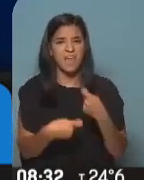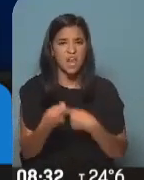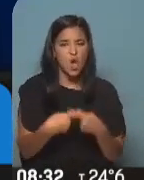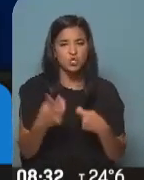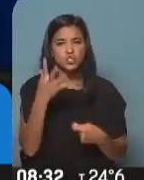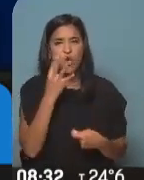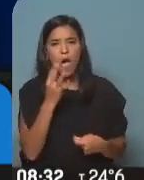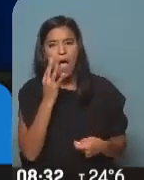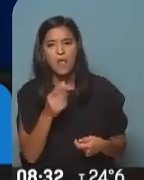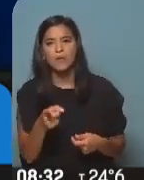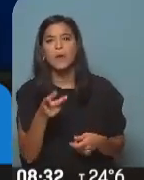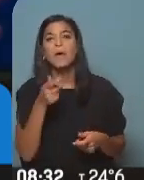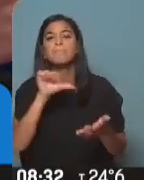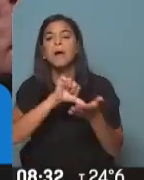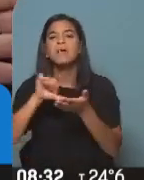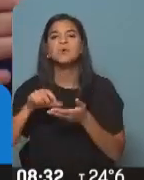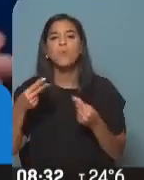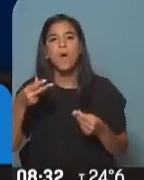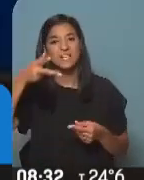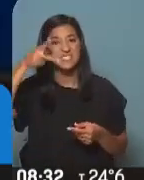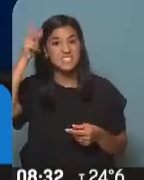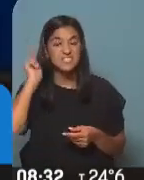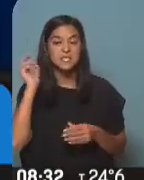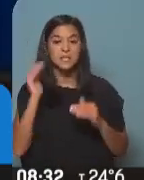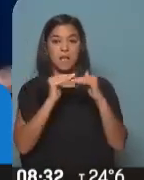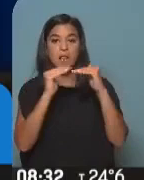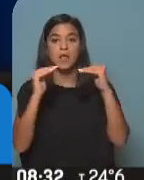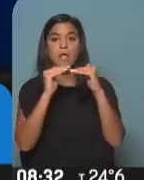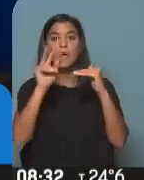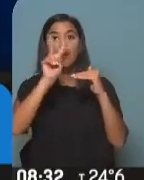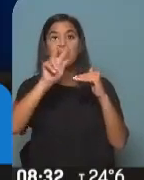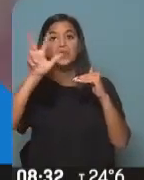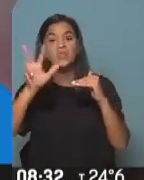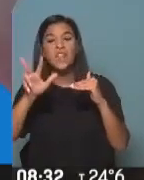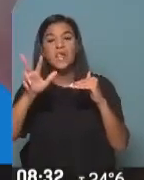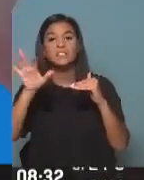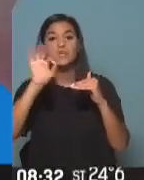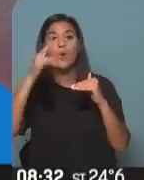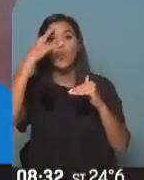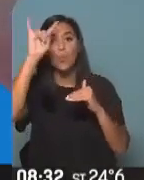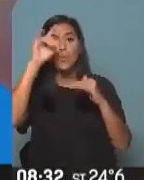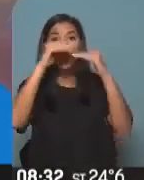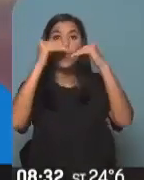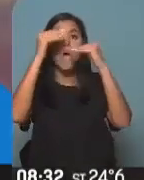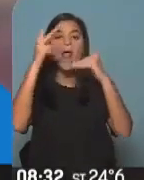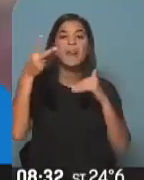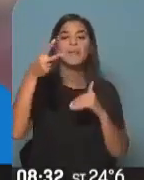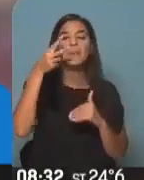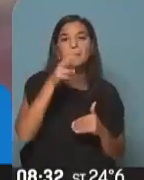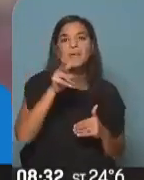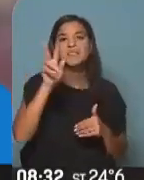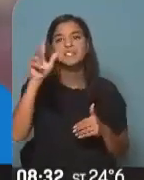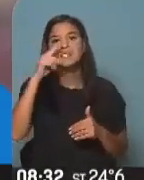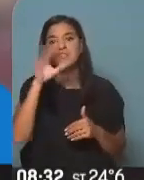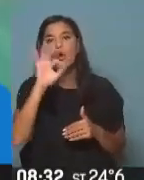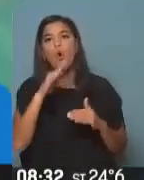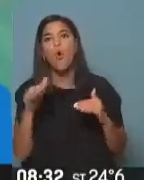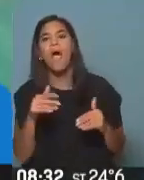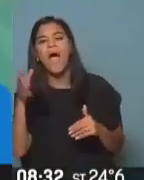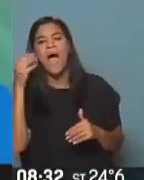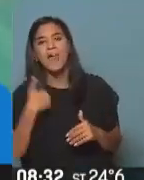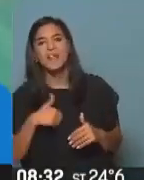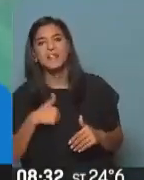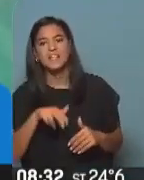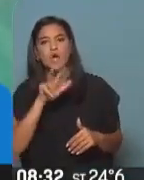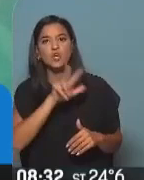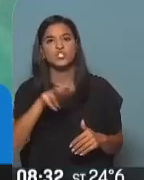ver, ¿a qué países voy? Voy a Chile, que está en el puesto número 23, a Uruguay, que está en el 27, voy a Argentina, que está en el puesto 85. Sí, igual es llamativo.